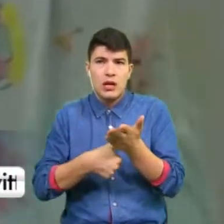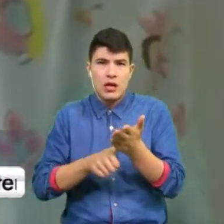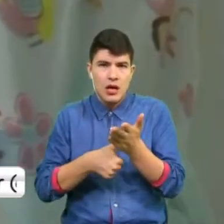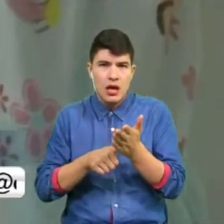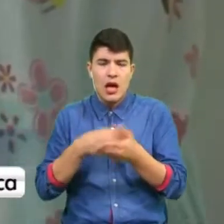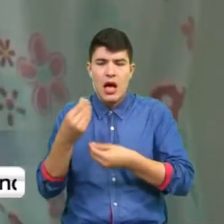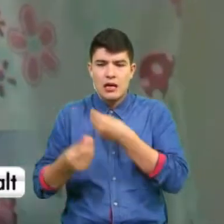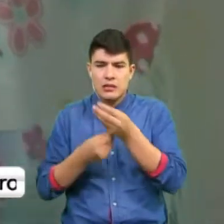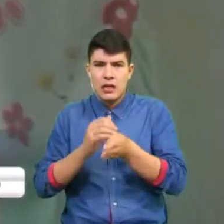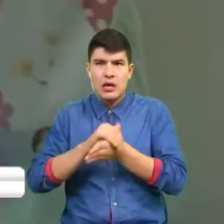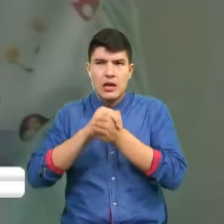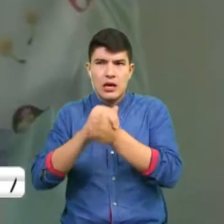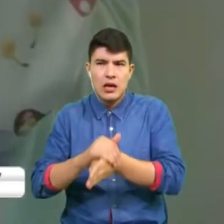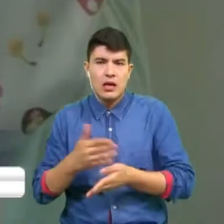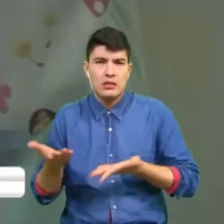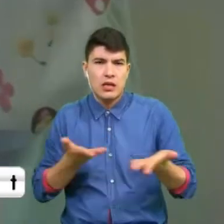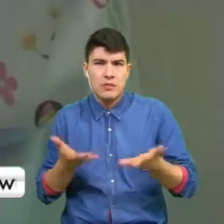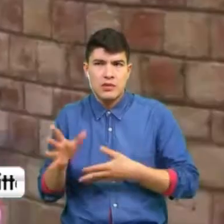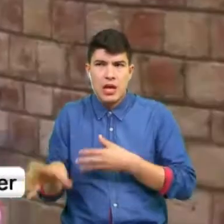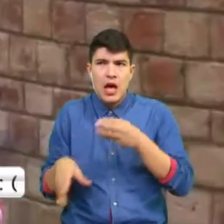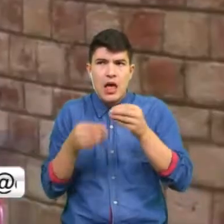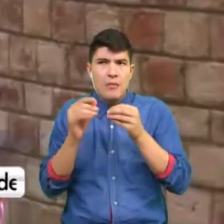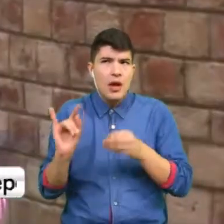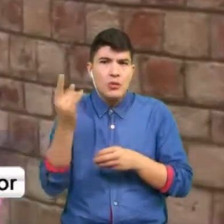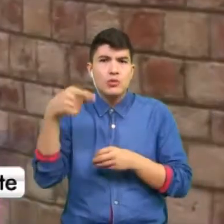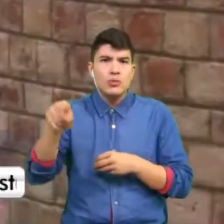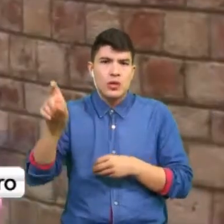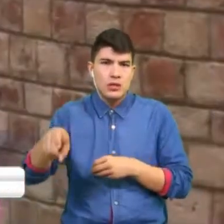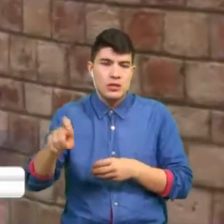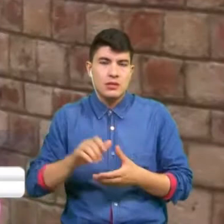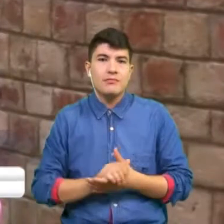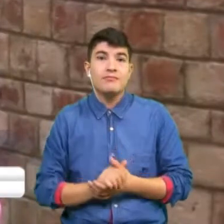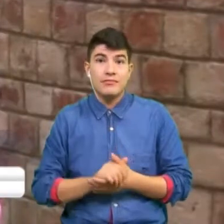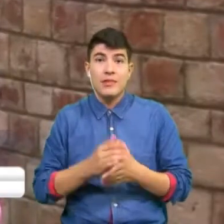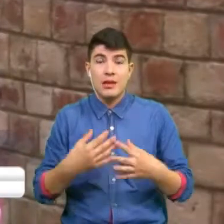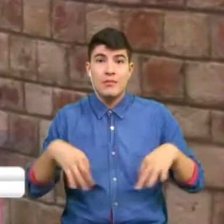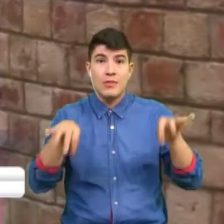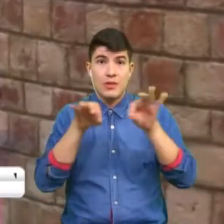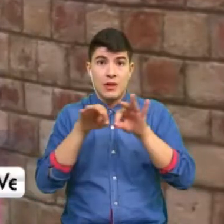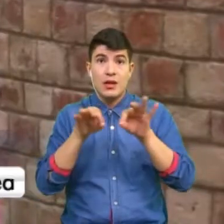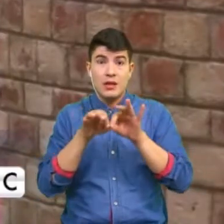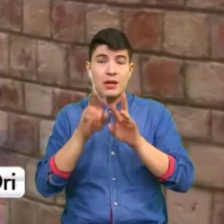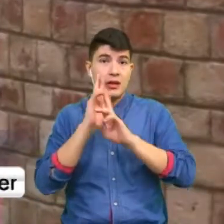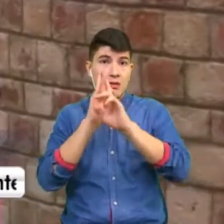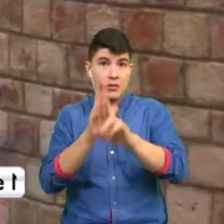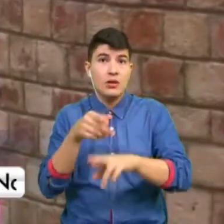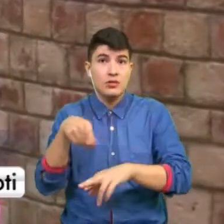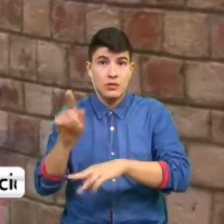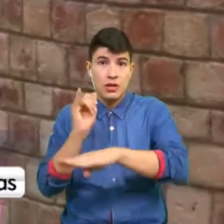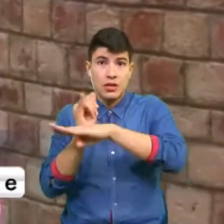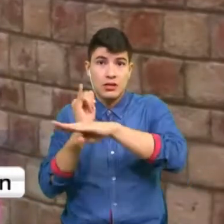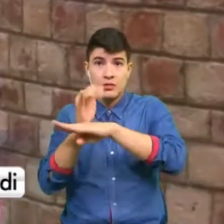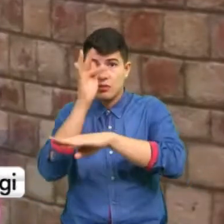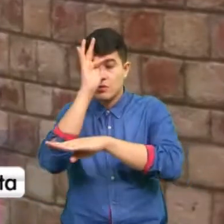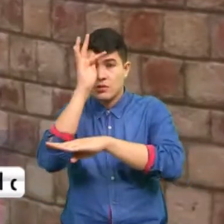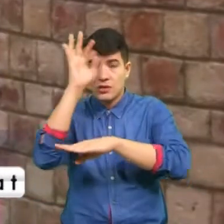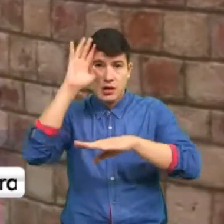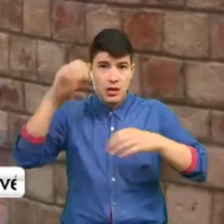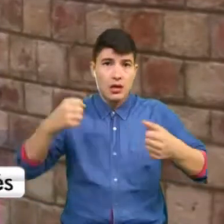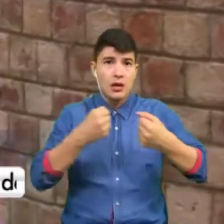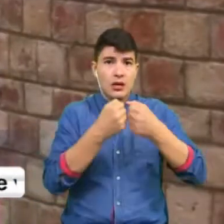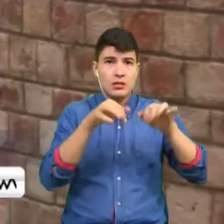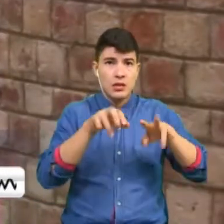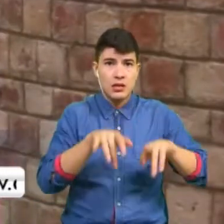la gestión de pronto de un servicio adicional que requiere muy bien es importante mencionar que esta institución está trabajando de la mano con la secretaría